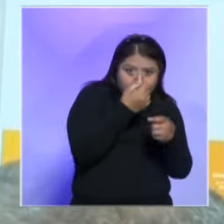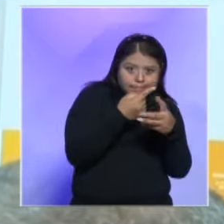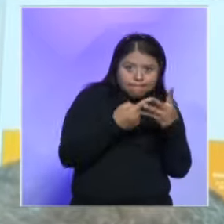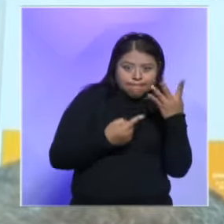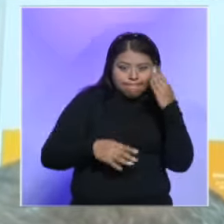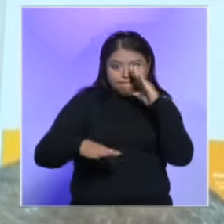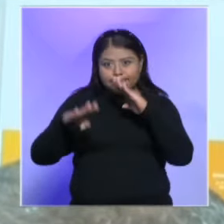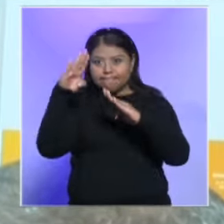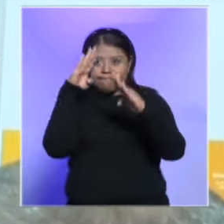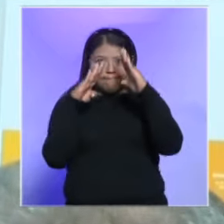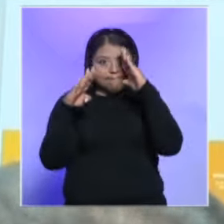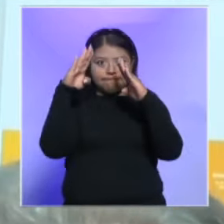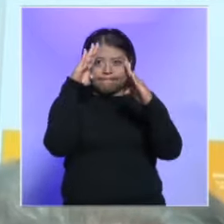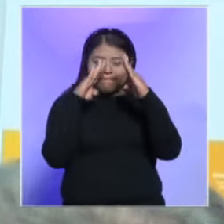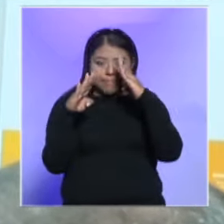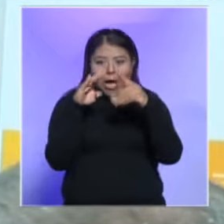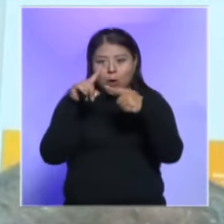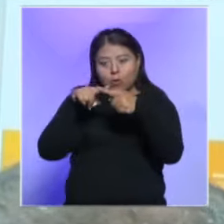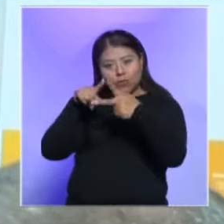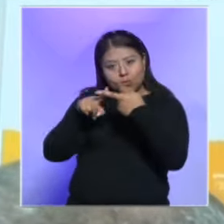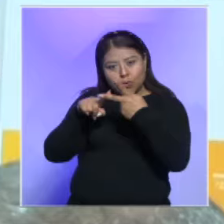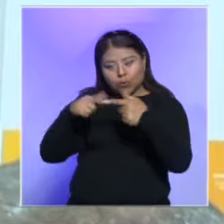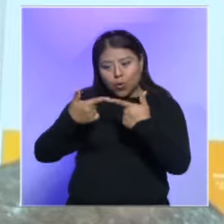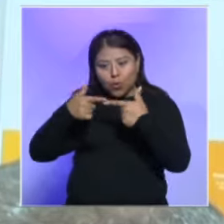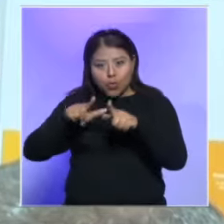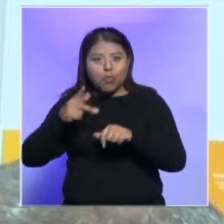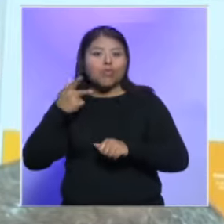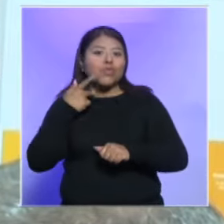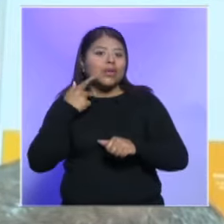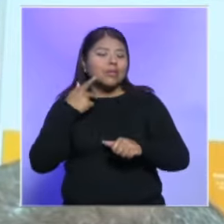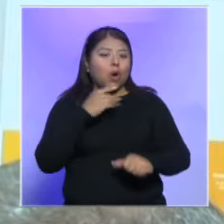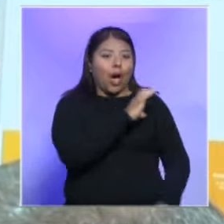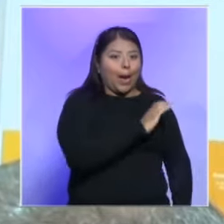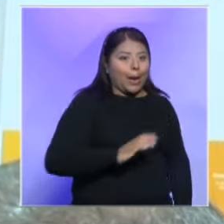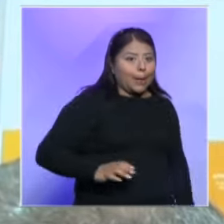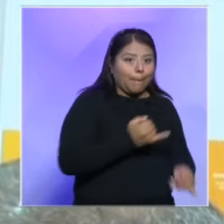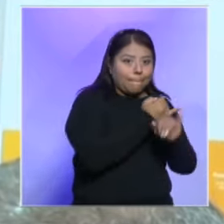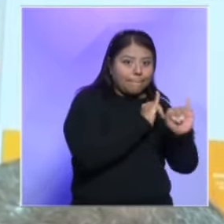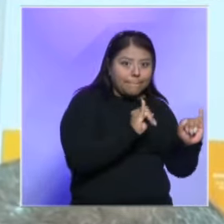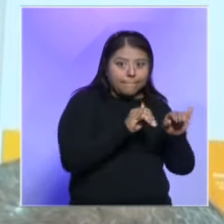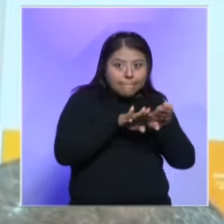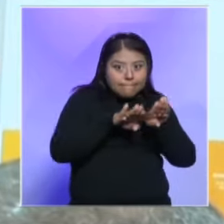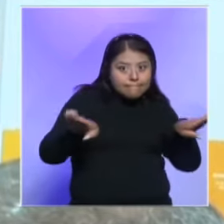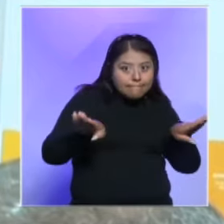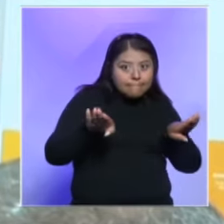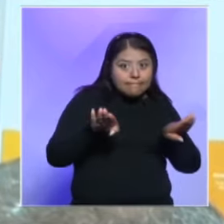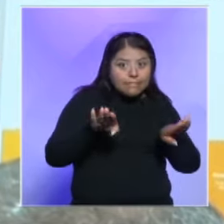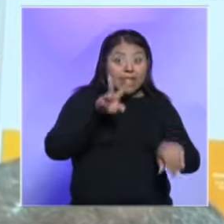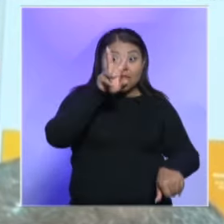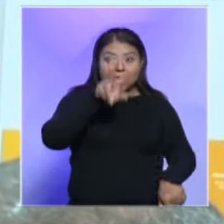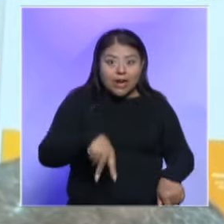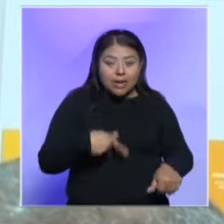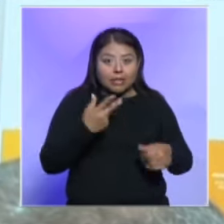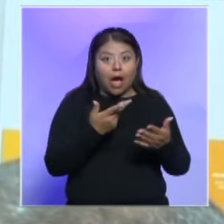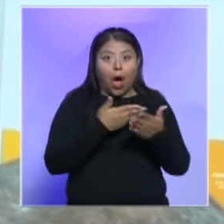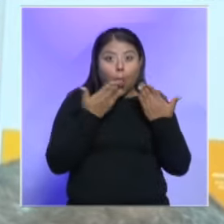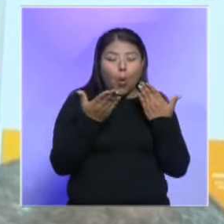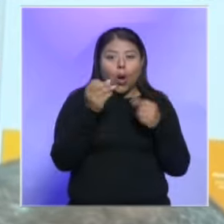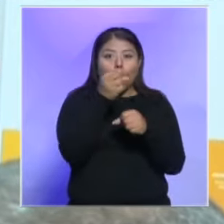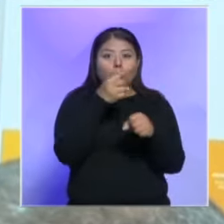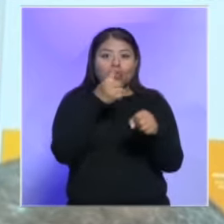verdad comparables partidos políticos, candidaturas independientes, partidos de nueva creación, si son